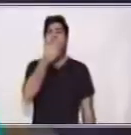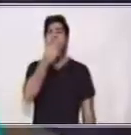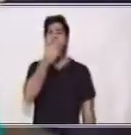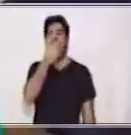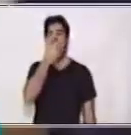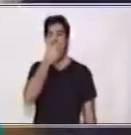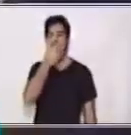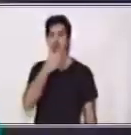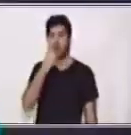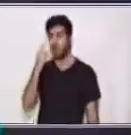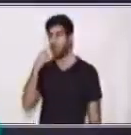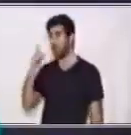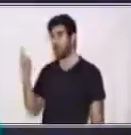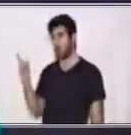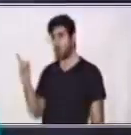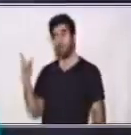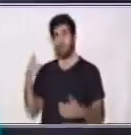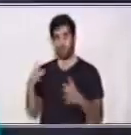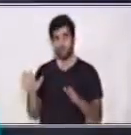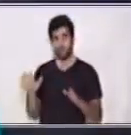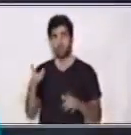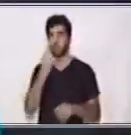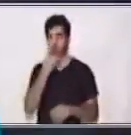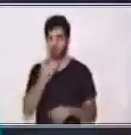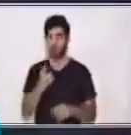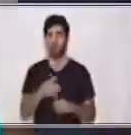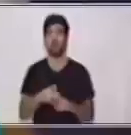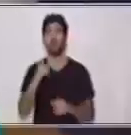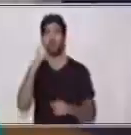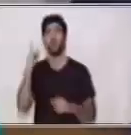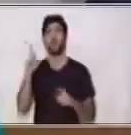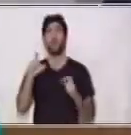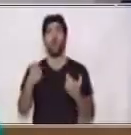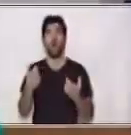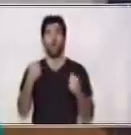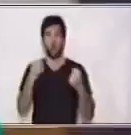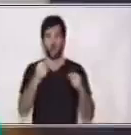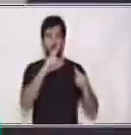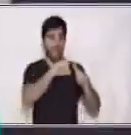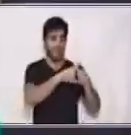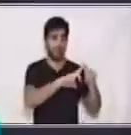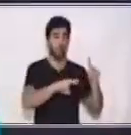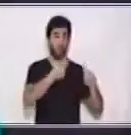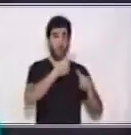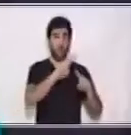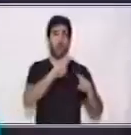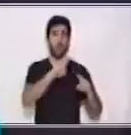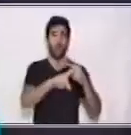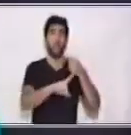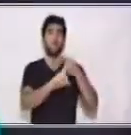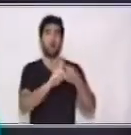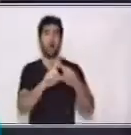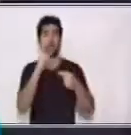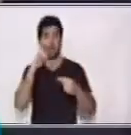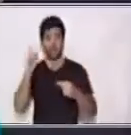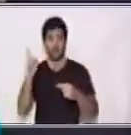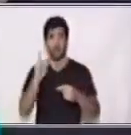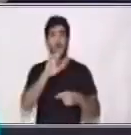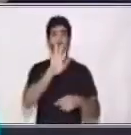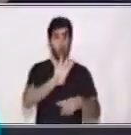expresión, 2 por 2, 4x, ya la tenemos resuelta, mire, más